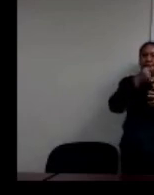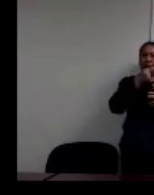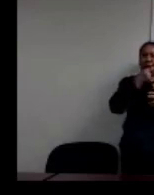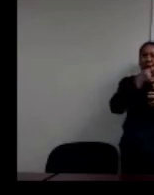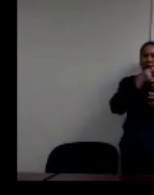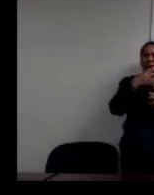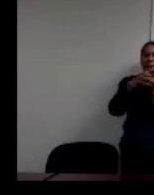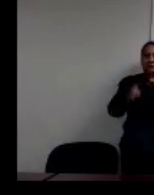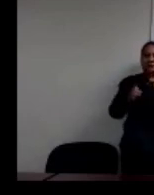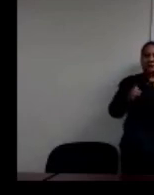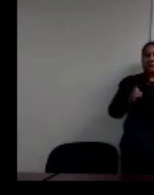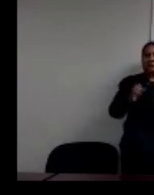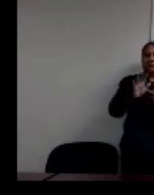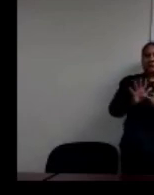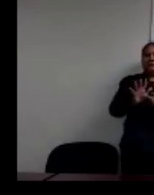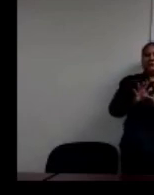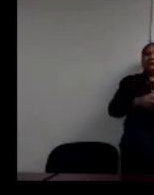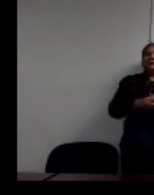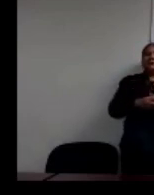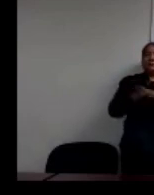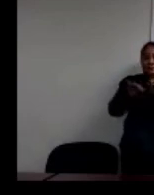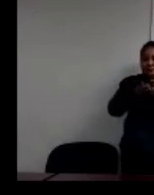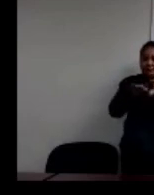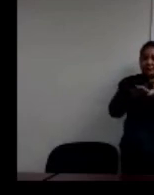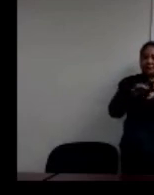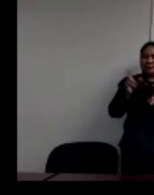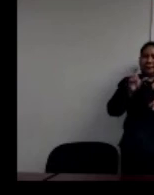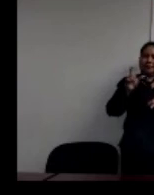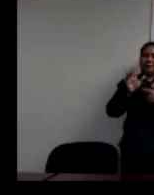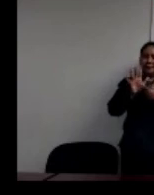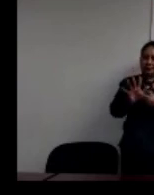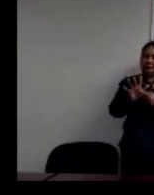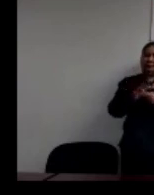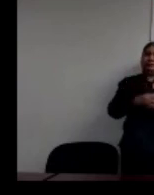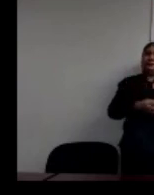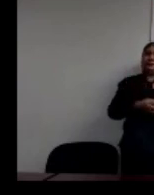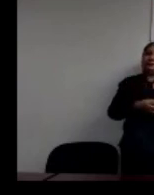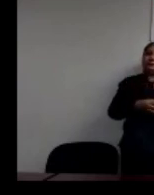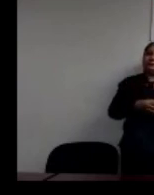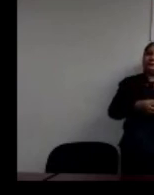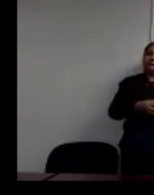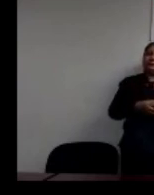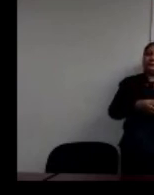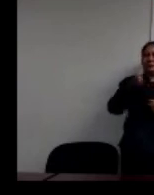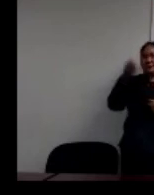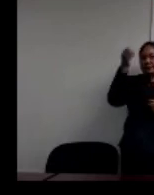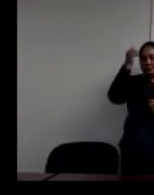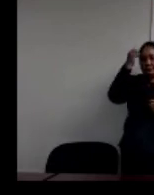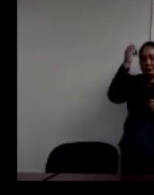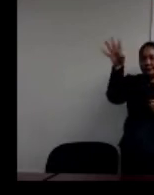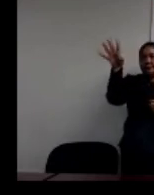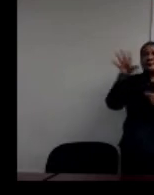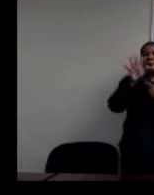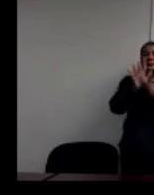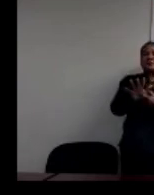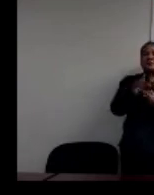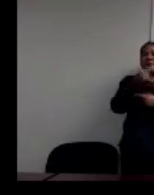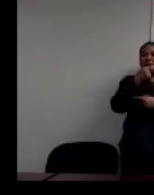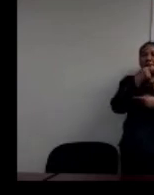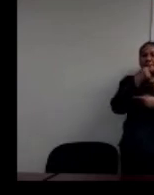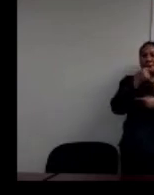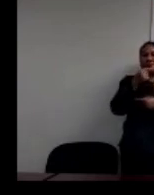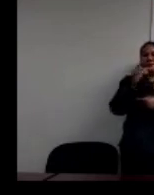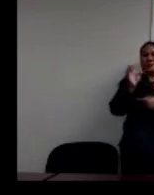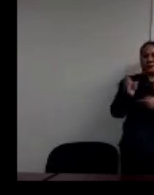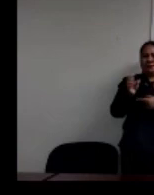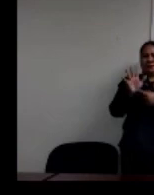niño esté presente o esté trabajando cuando yo estoy presente. No se les olvide estar presente cuando el niño está presente.